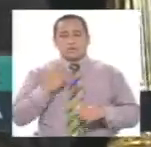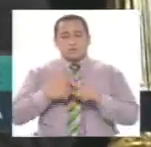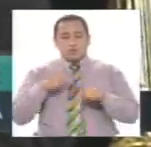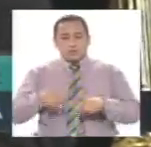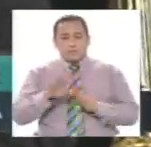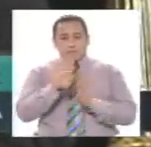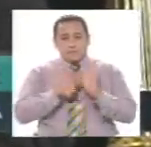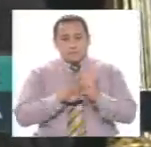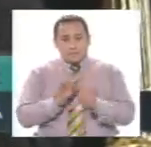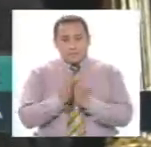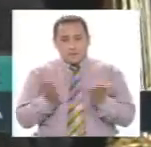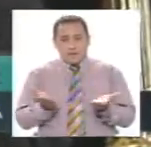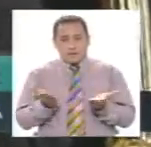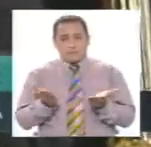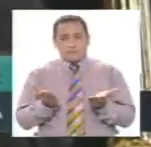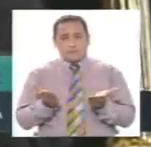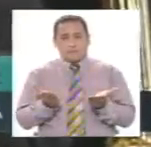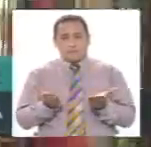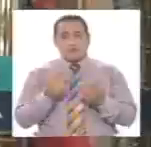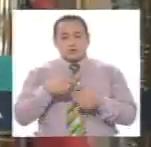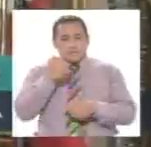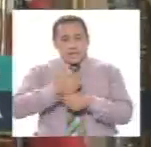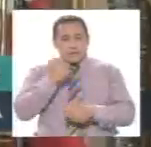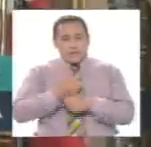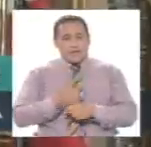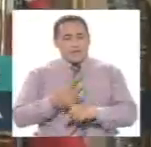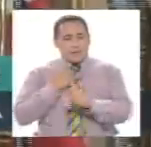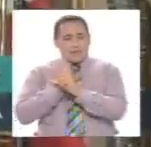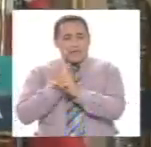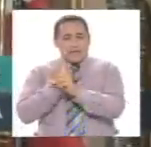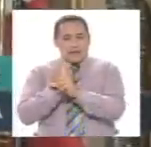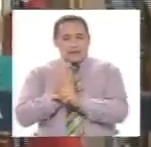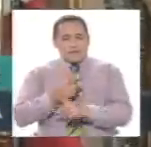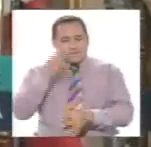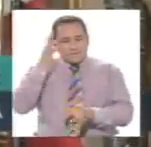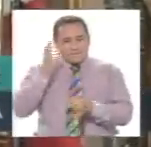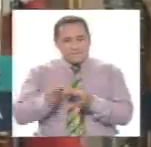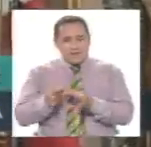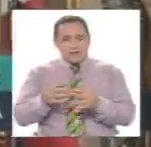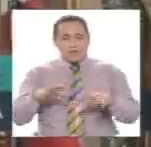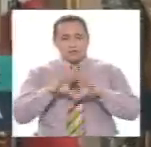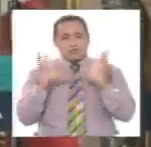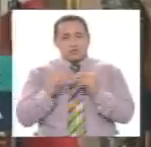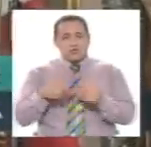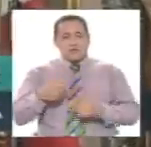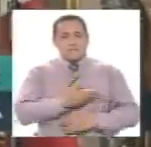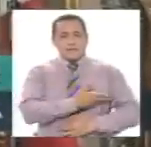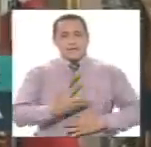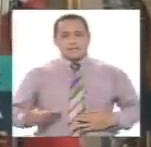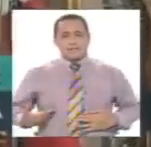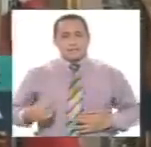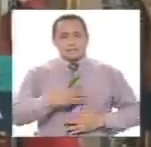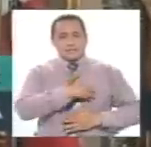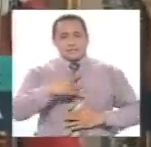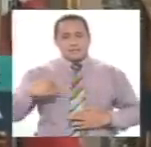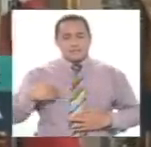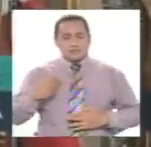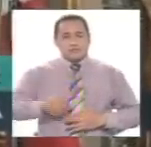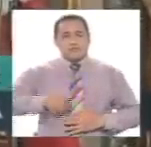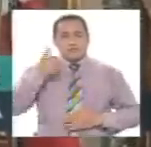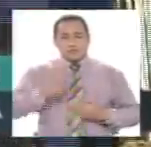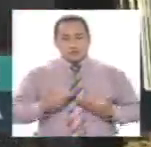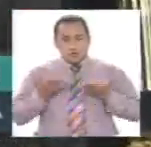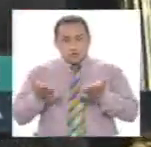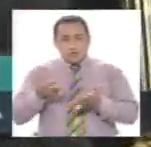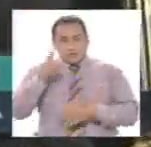estos santos evangelios desempeñar leal y fielmente el cargo de presidente del Consejo de Ministros que